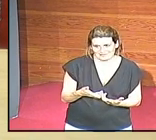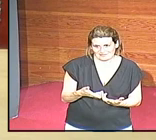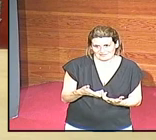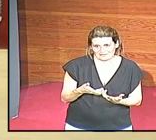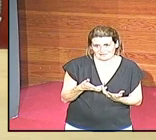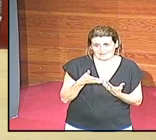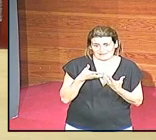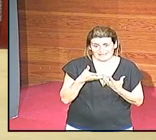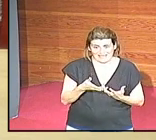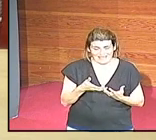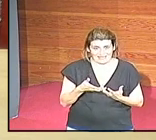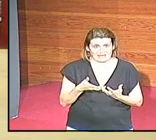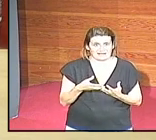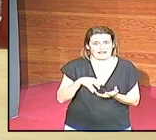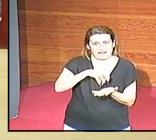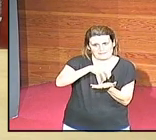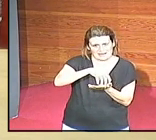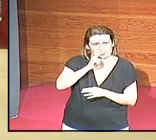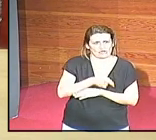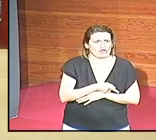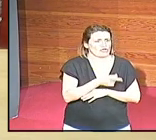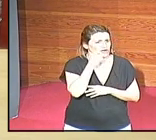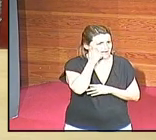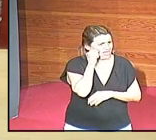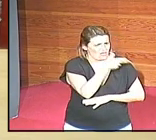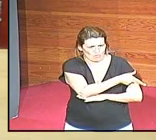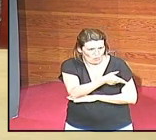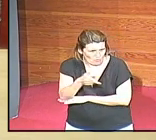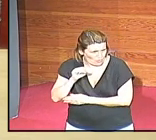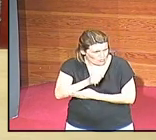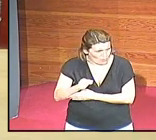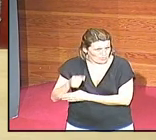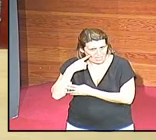imperialista, con tintes genocidas, que se trata